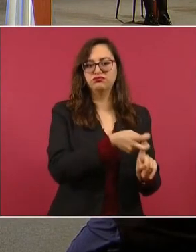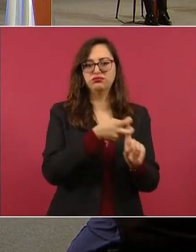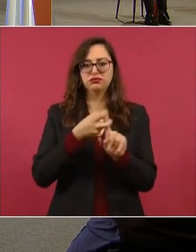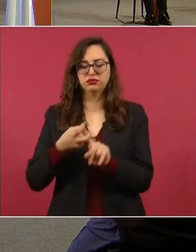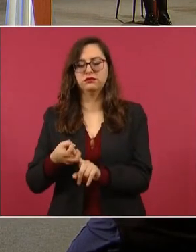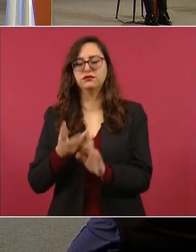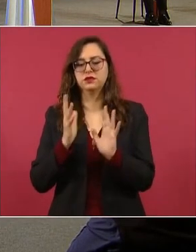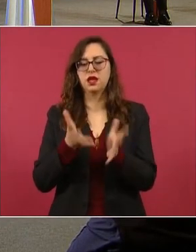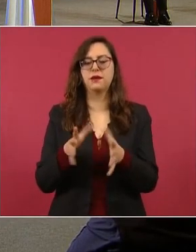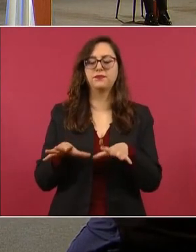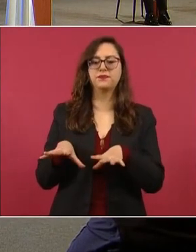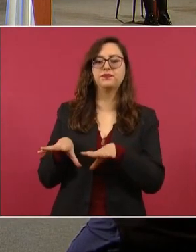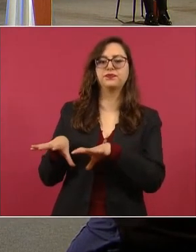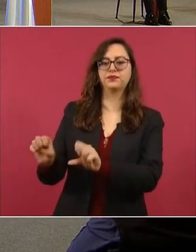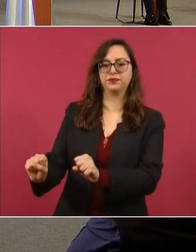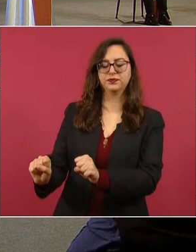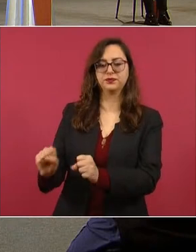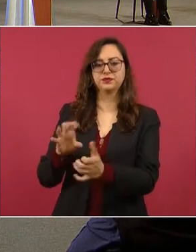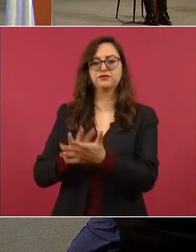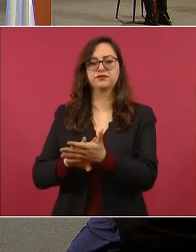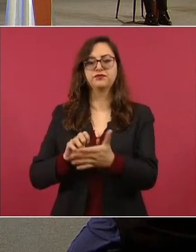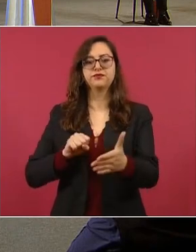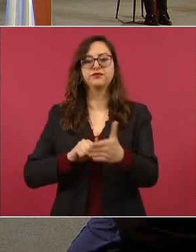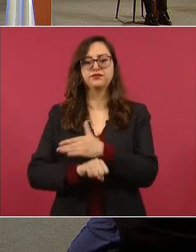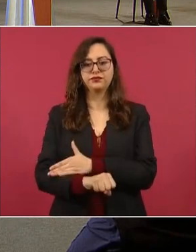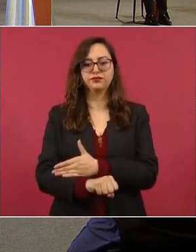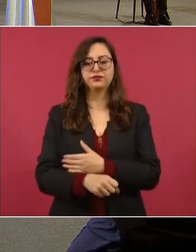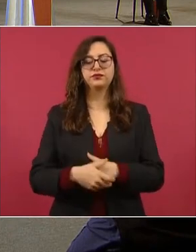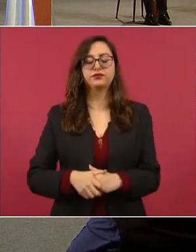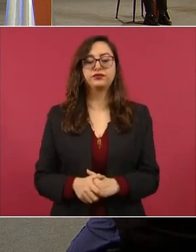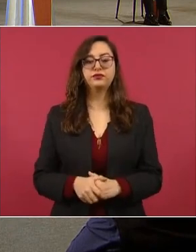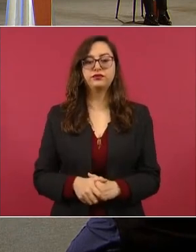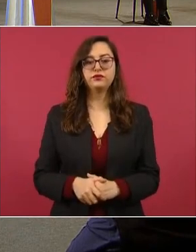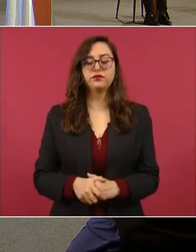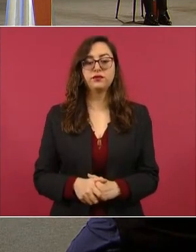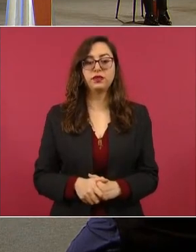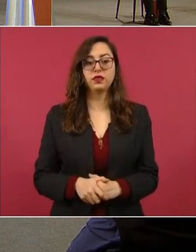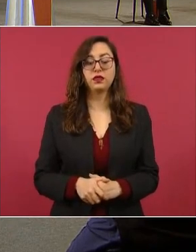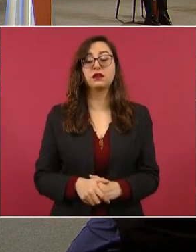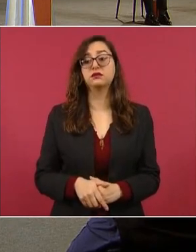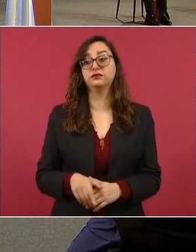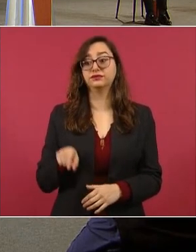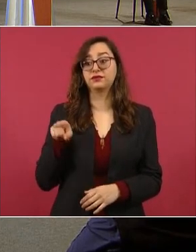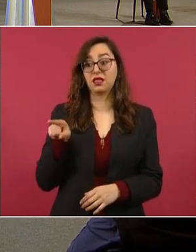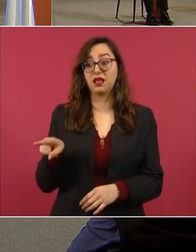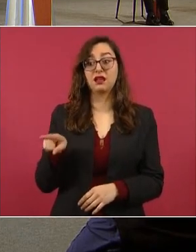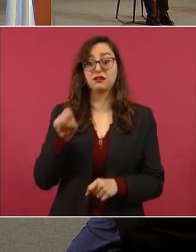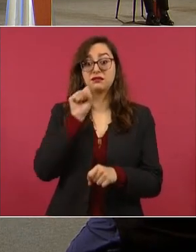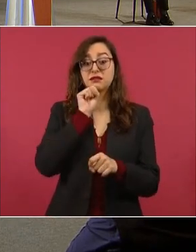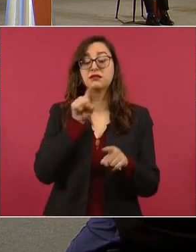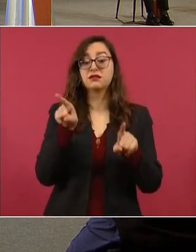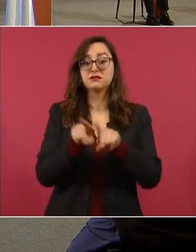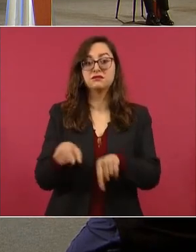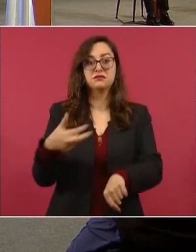desaparición. También se le acusa de facilitar el aterrizaje de aeronaves con droga en